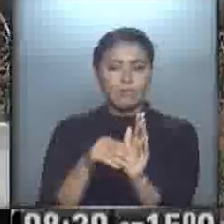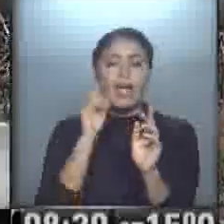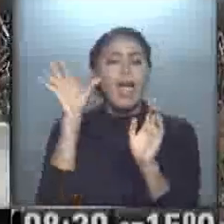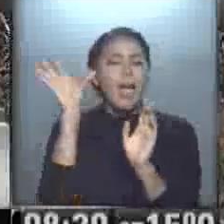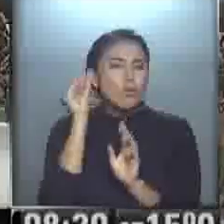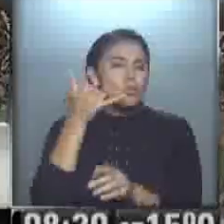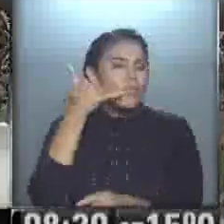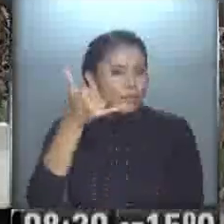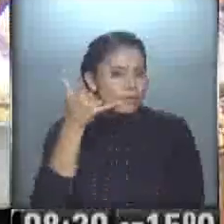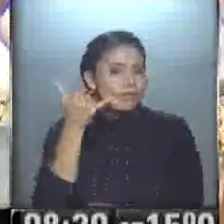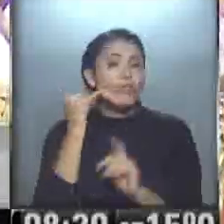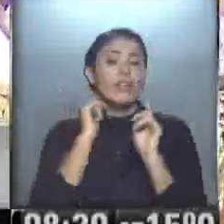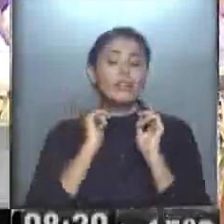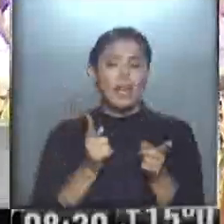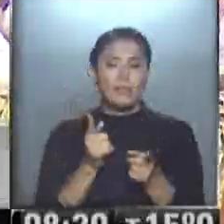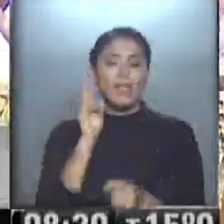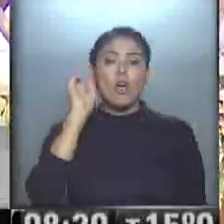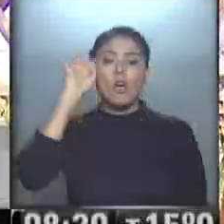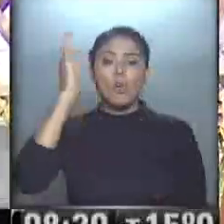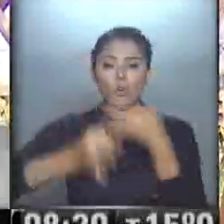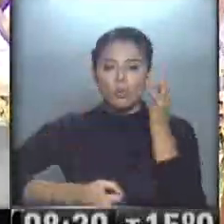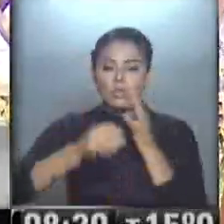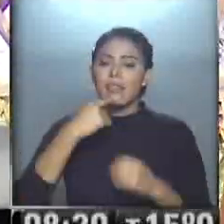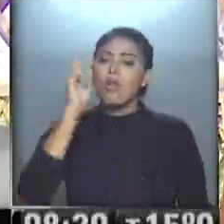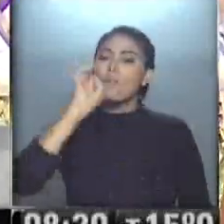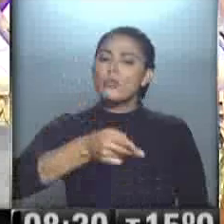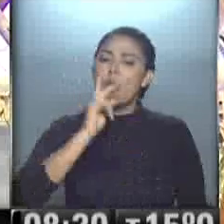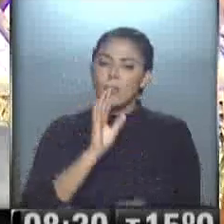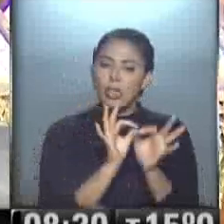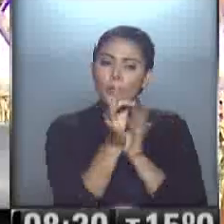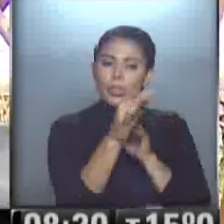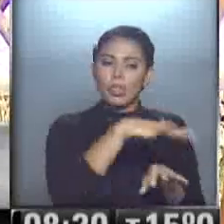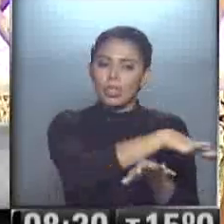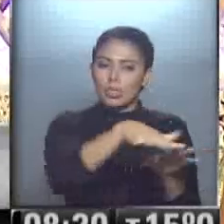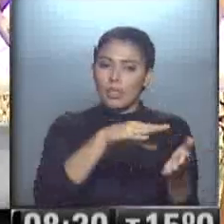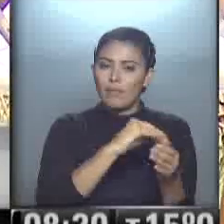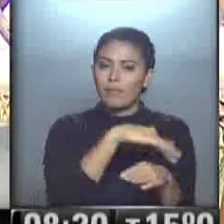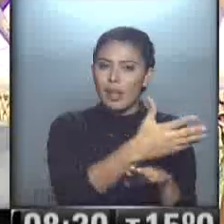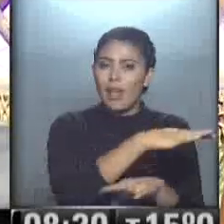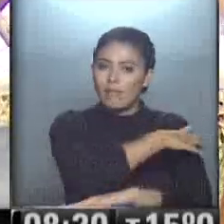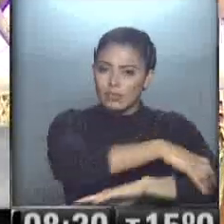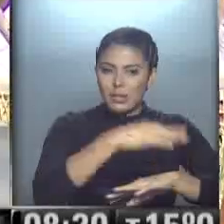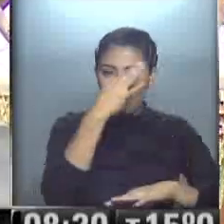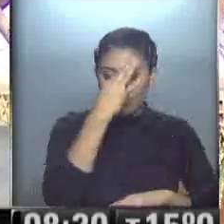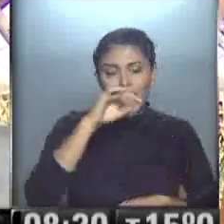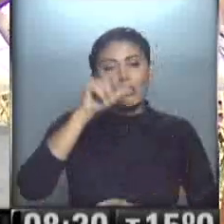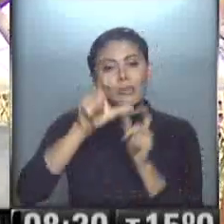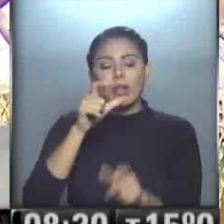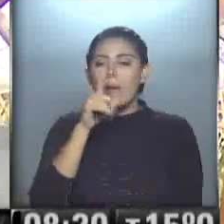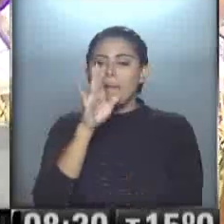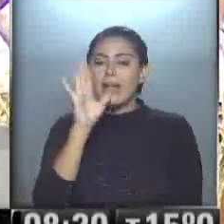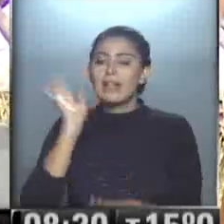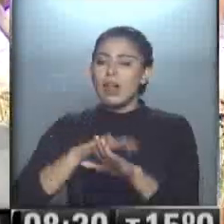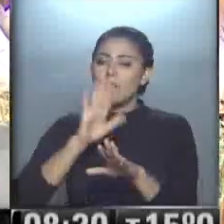escuchas telefónicas y además la justicia prohibió el acercamiento e ingreso al predio tomado junto a la villa 20 a otros presuntos líderes de la